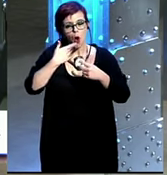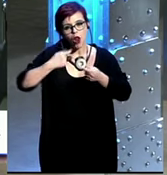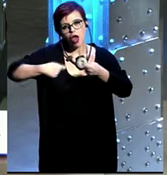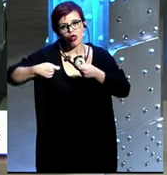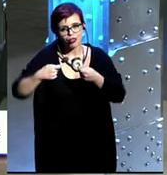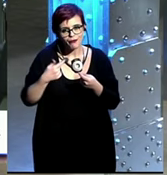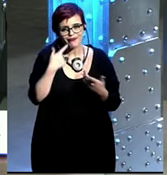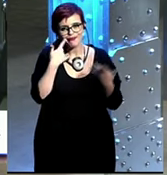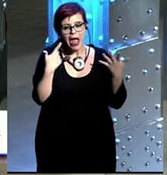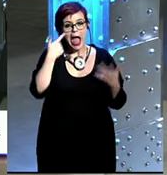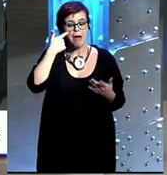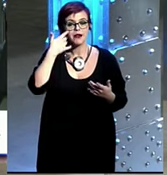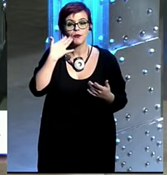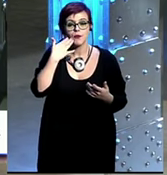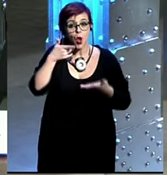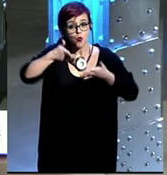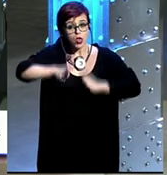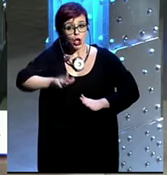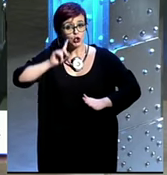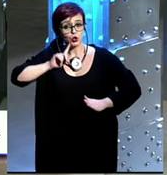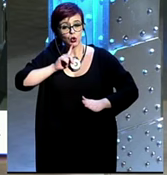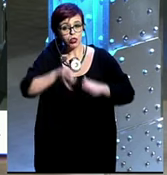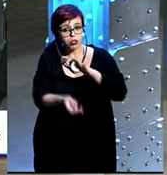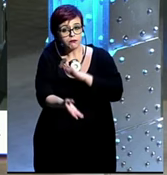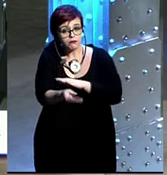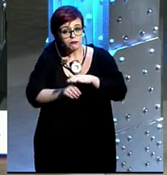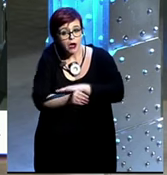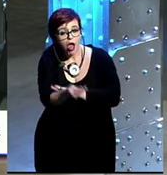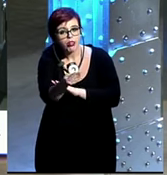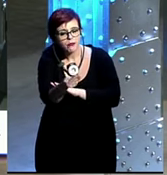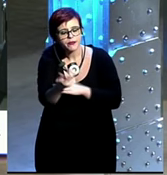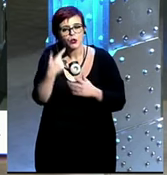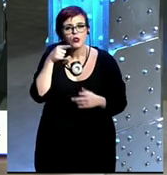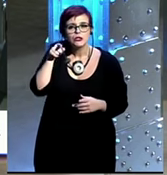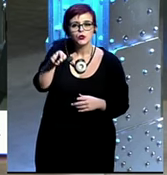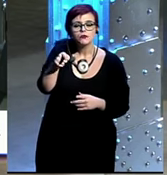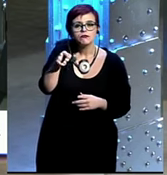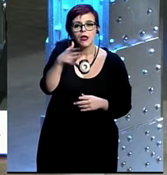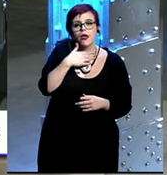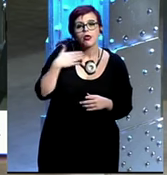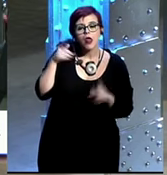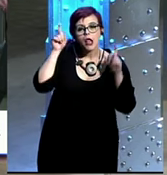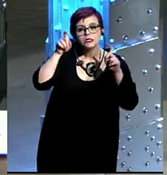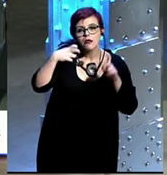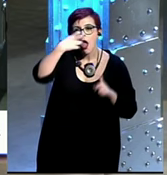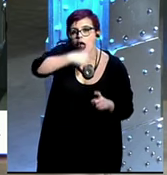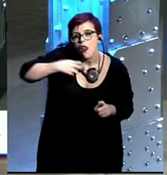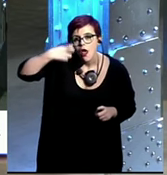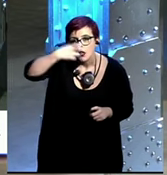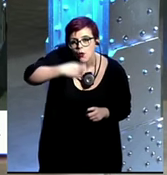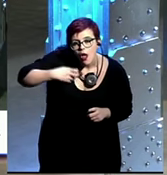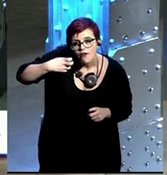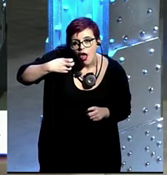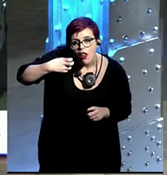medio. De hecho, si tienes un hijo que nace sordo, ¿quieres enseñarle a ese niño a leer los labios? O